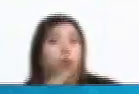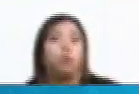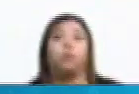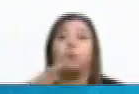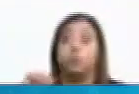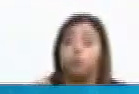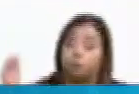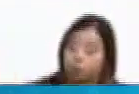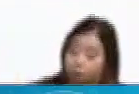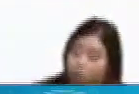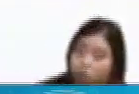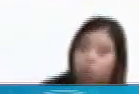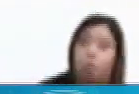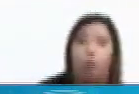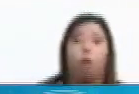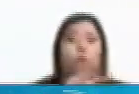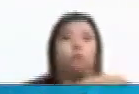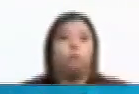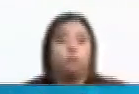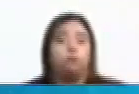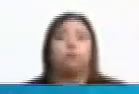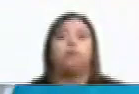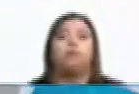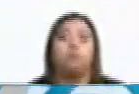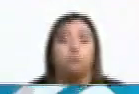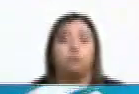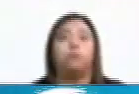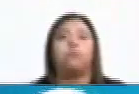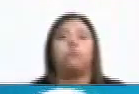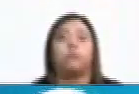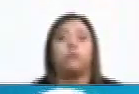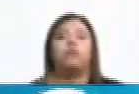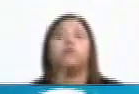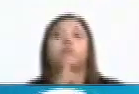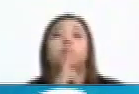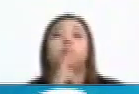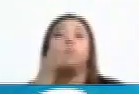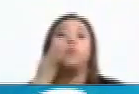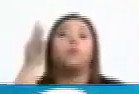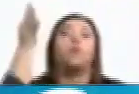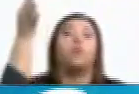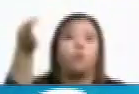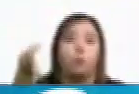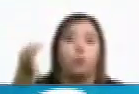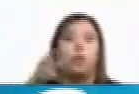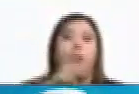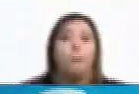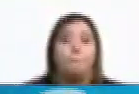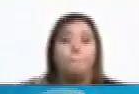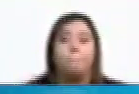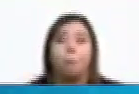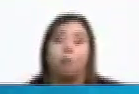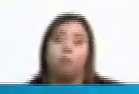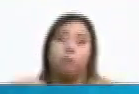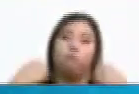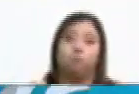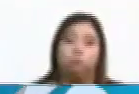avanzar hacia una nación más saludable y protegida.